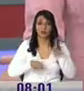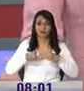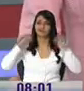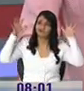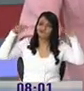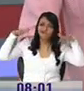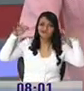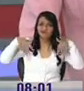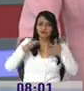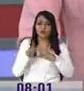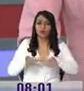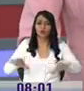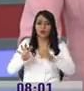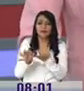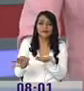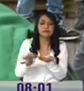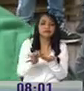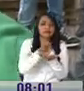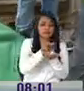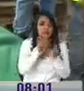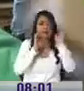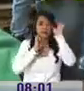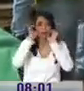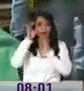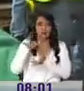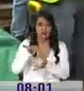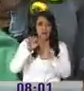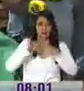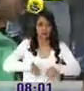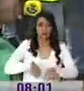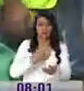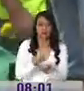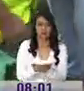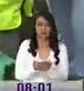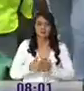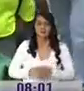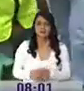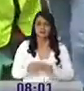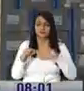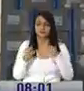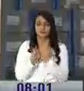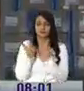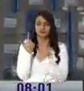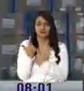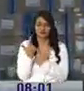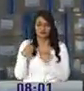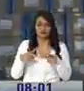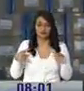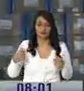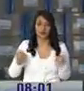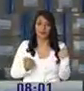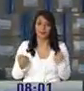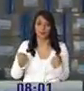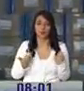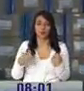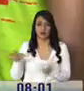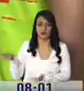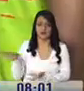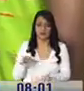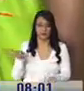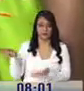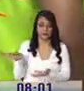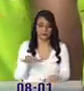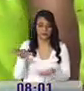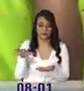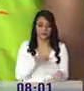llegar a la zonas periféricas con la custodia de miembros de las fuerzas armadas en camiones embarcaron los Kid electorales para que las